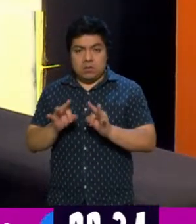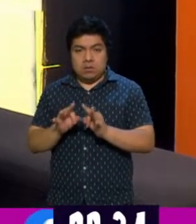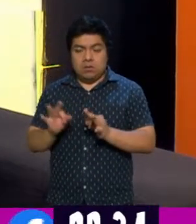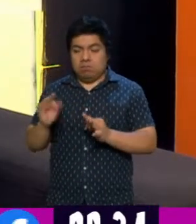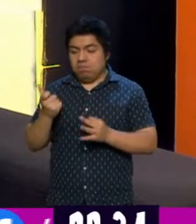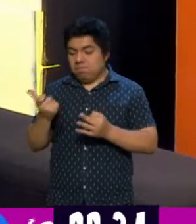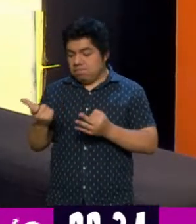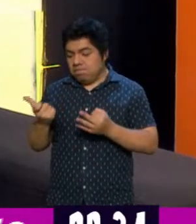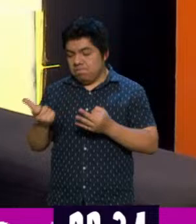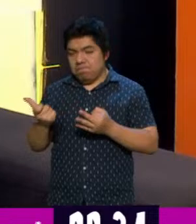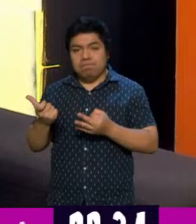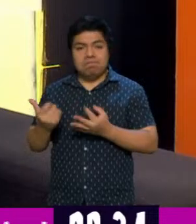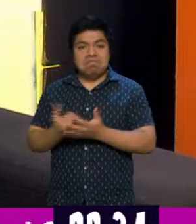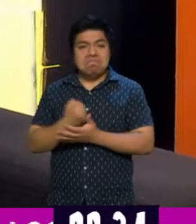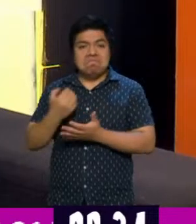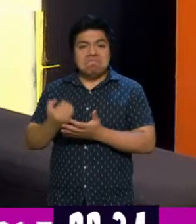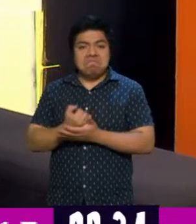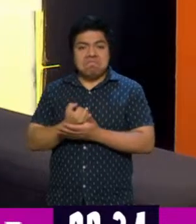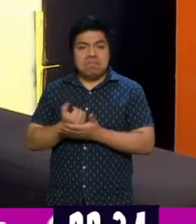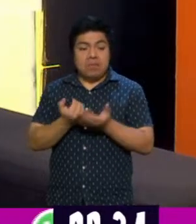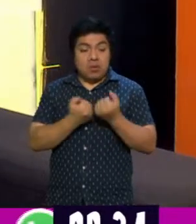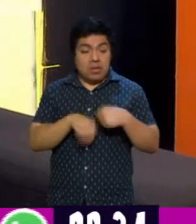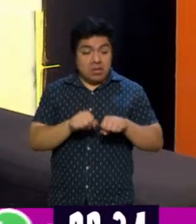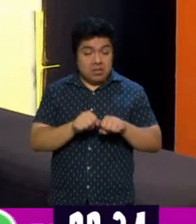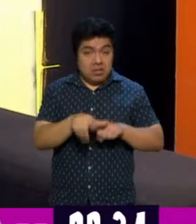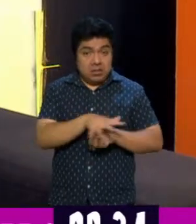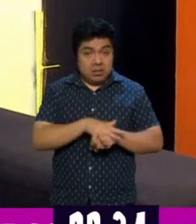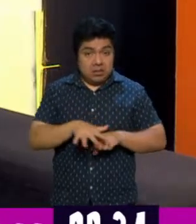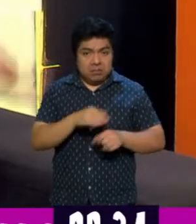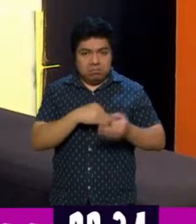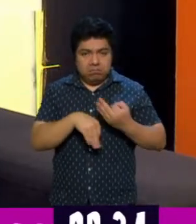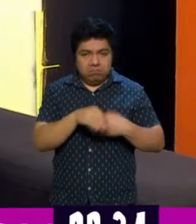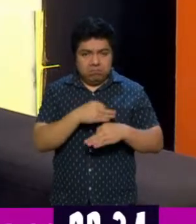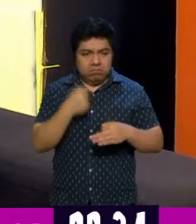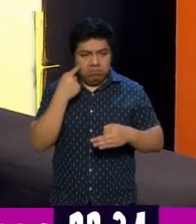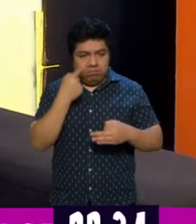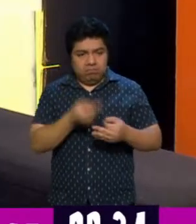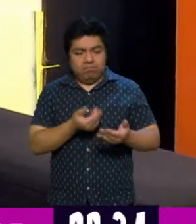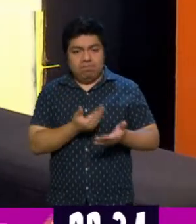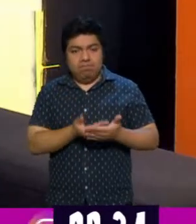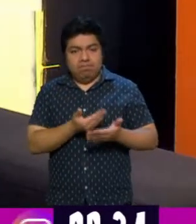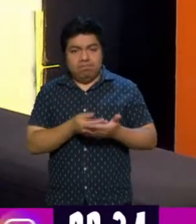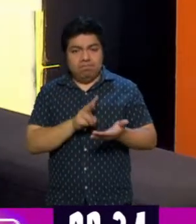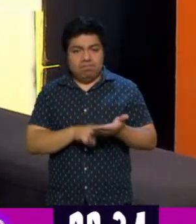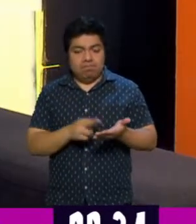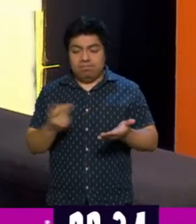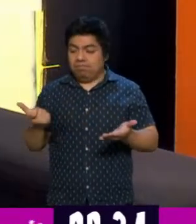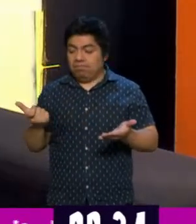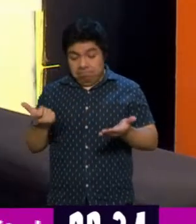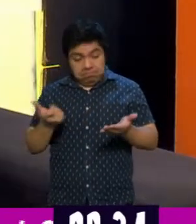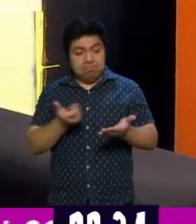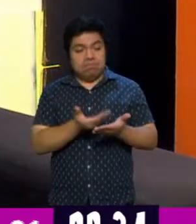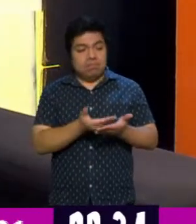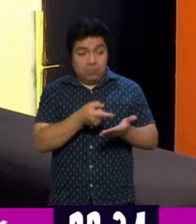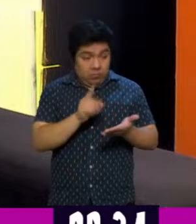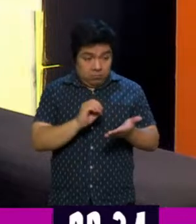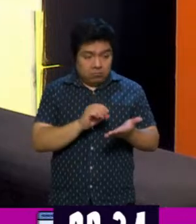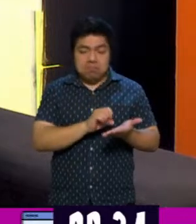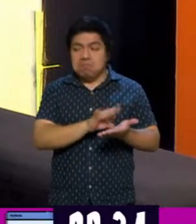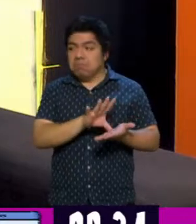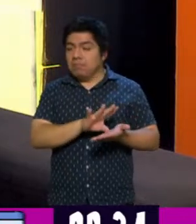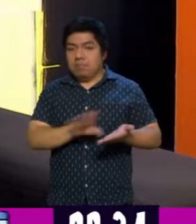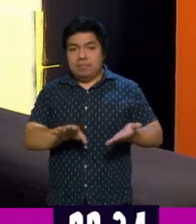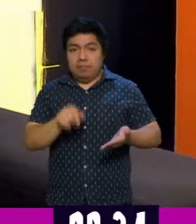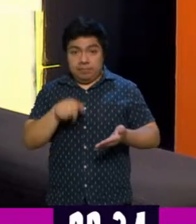ganancia. Una sociedad donde todos de alguna manera tenemos precio y somos desechables. Fíjate que en